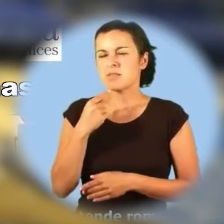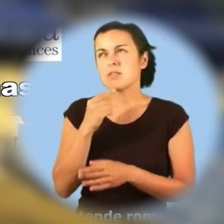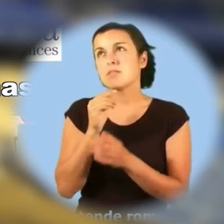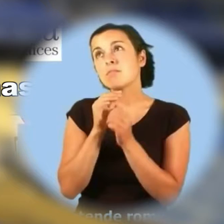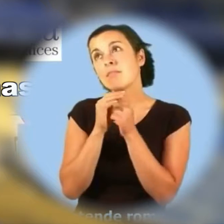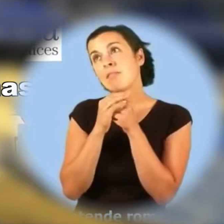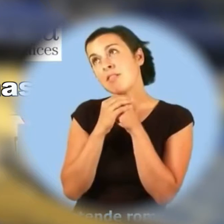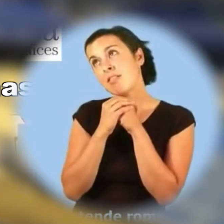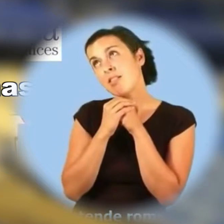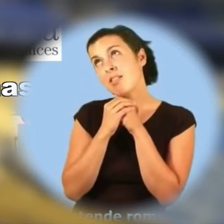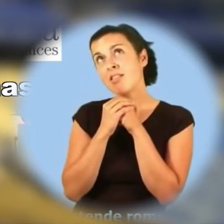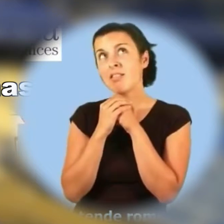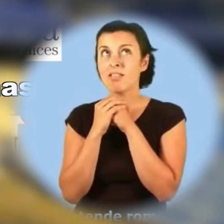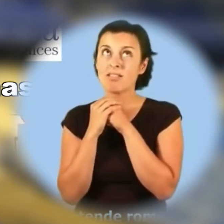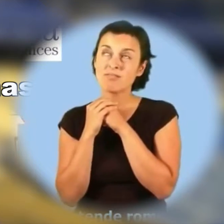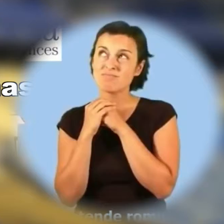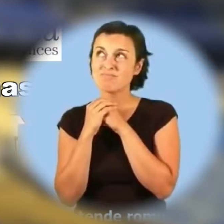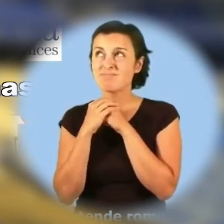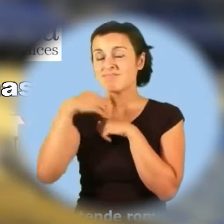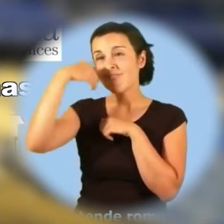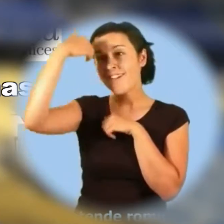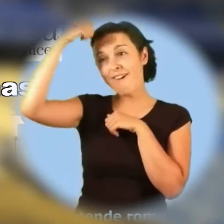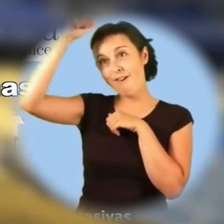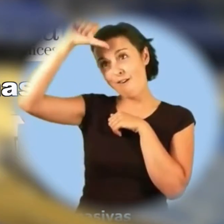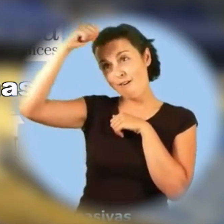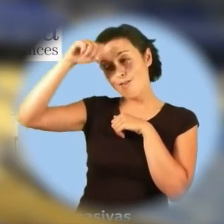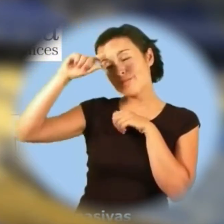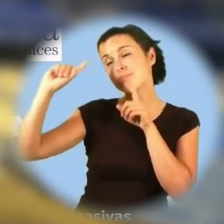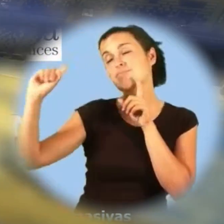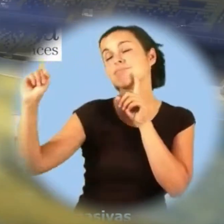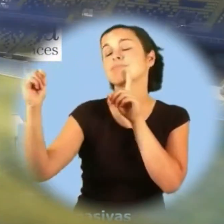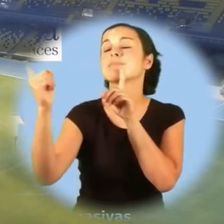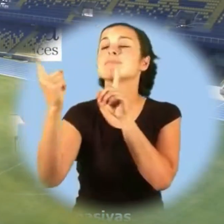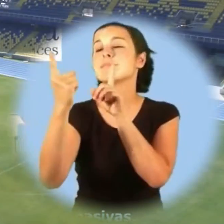al interior del Estadio Esther Roa Rebolledo.